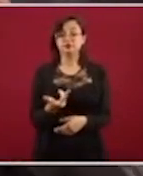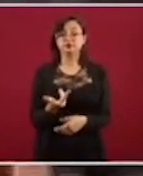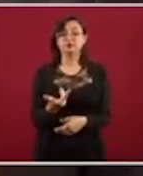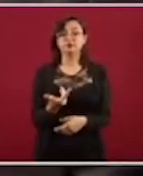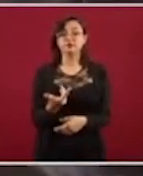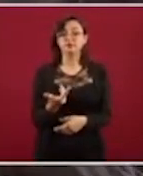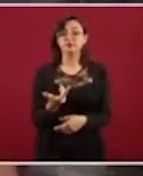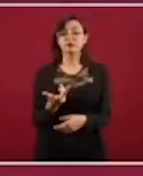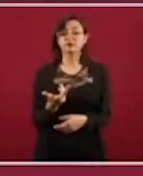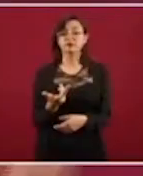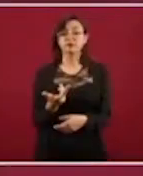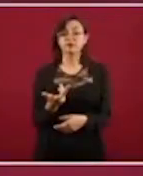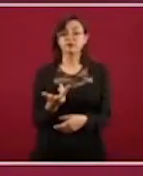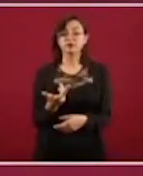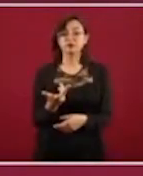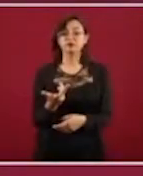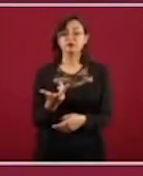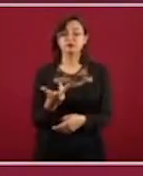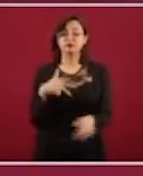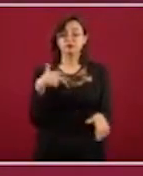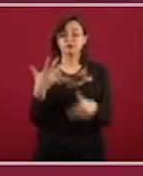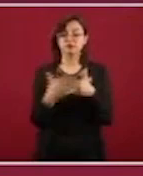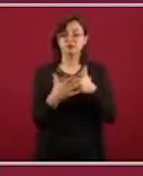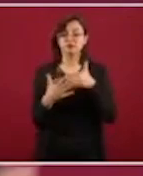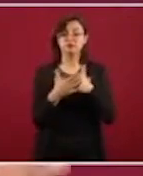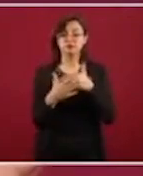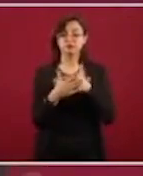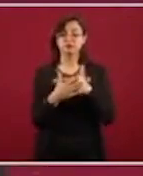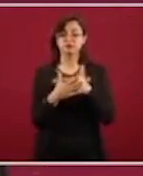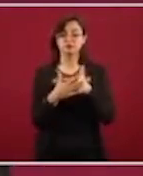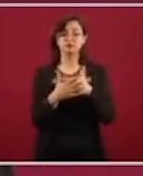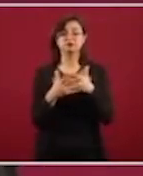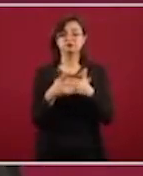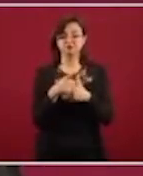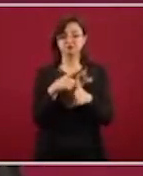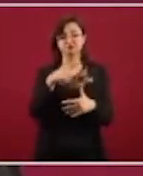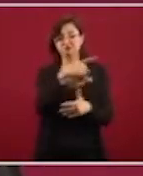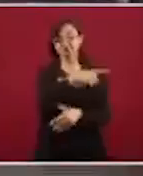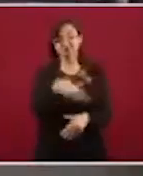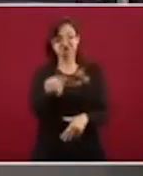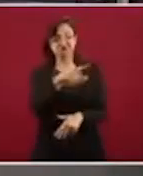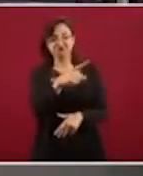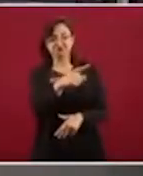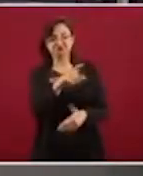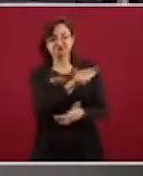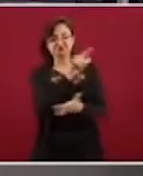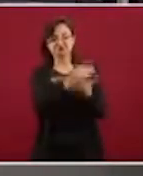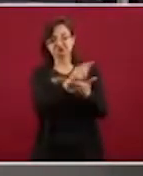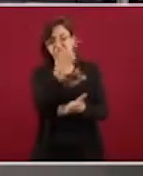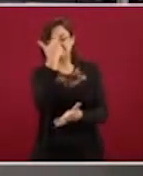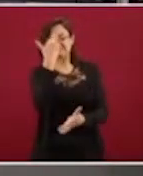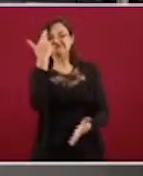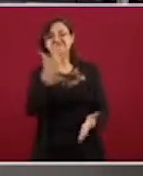estaríamos dando a conocer, así como tú lo estás haciendo, quiénes son